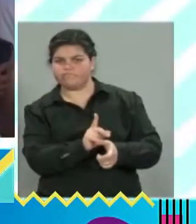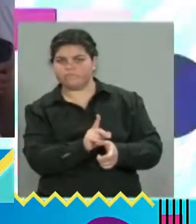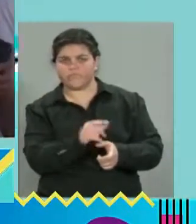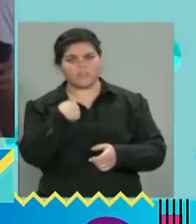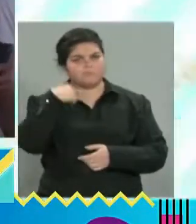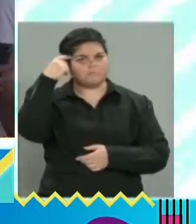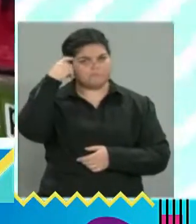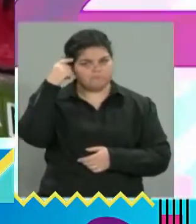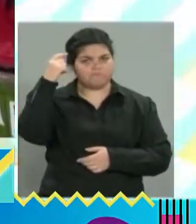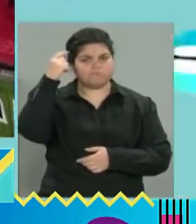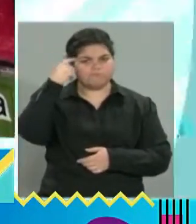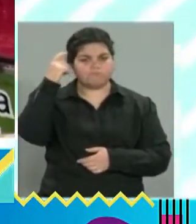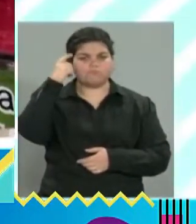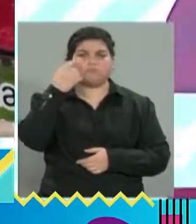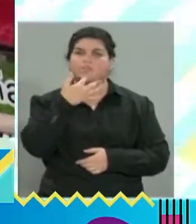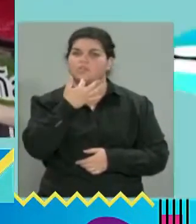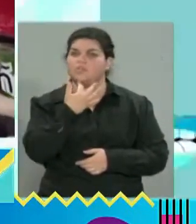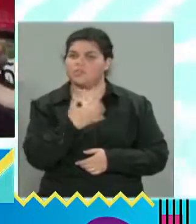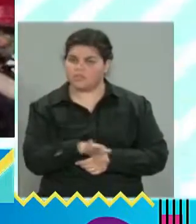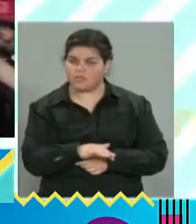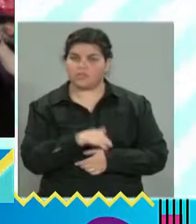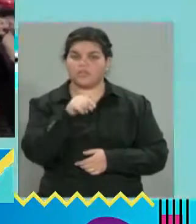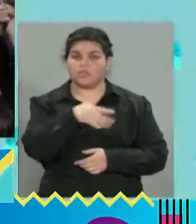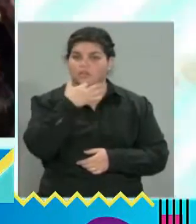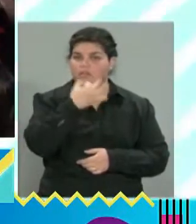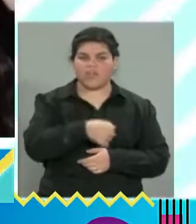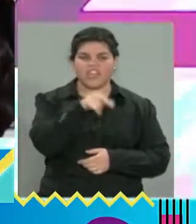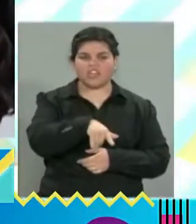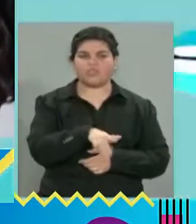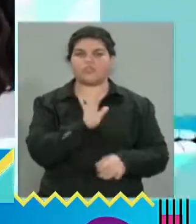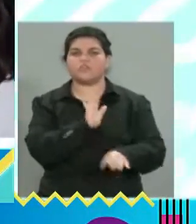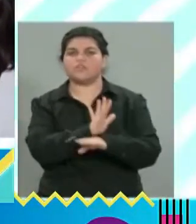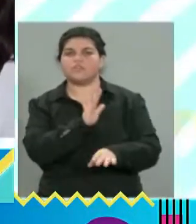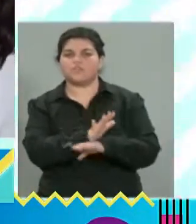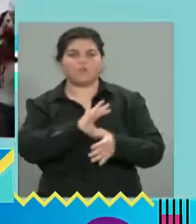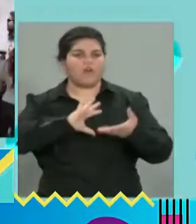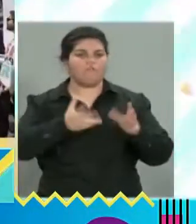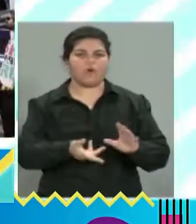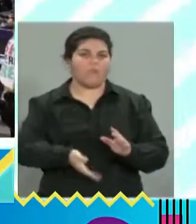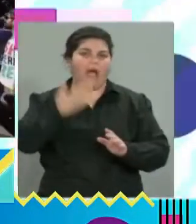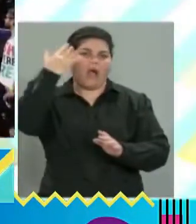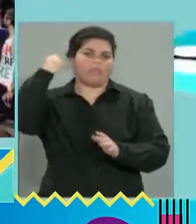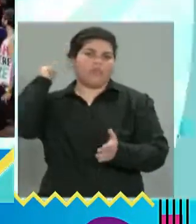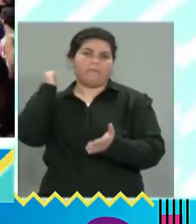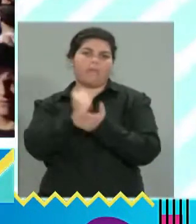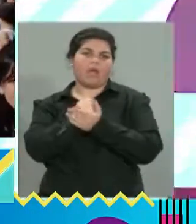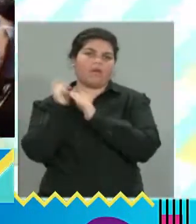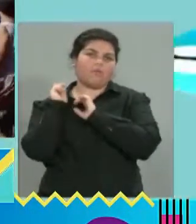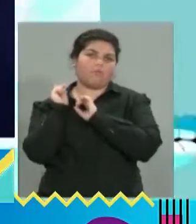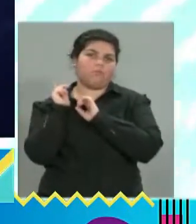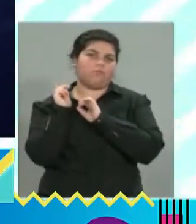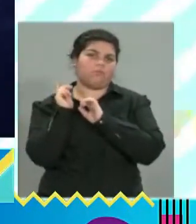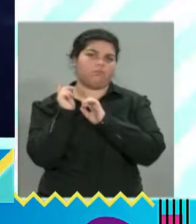y empezó a entender que esto en realidad tenía que ver con prejuicios arraigados históricamente y que